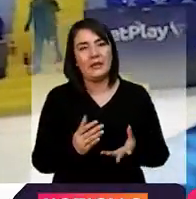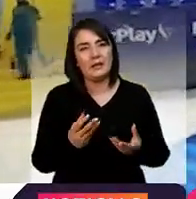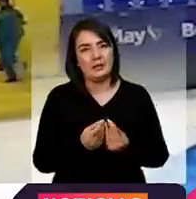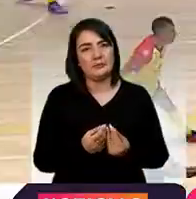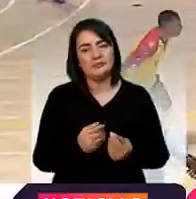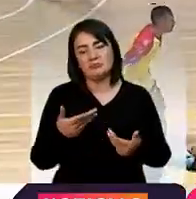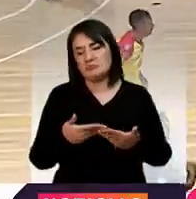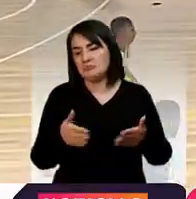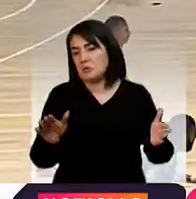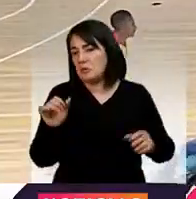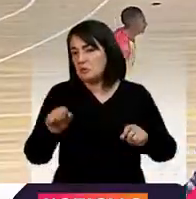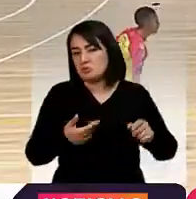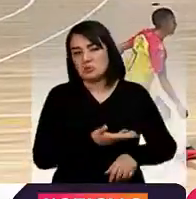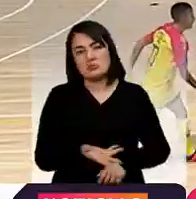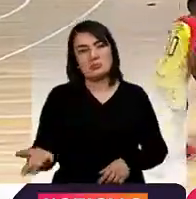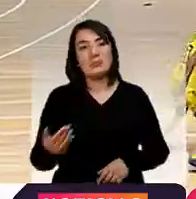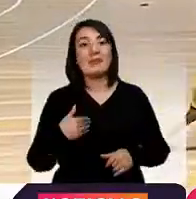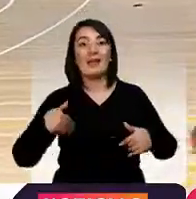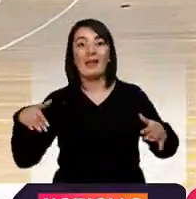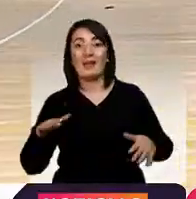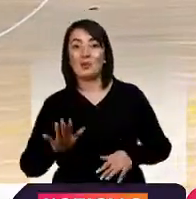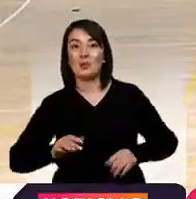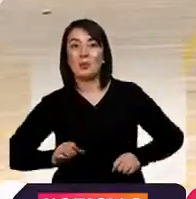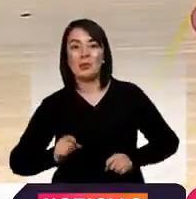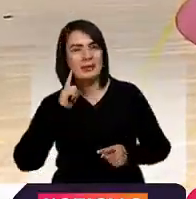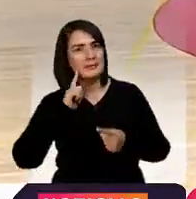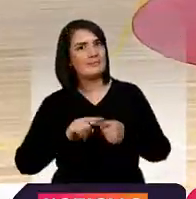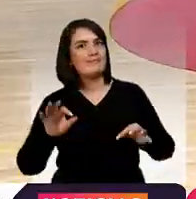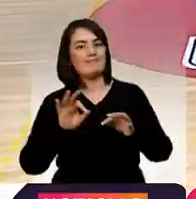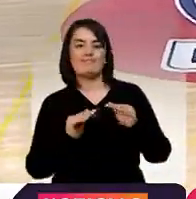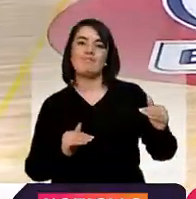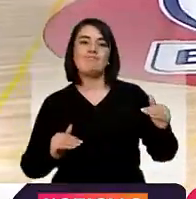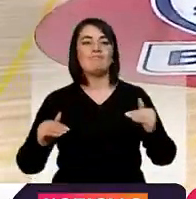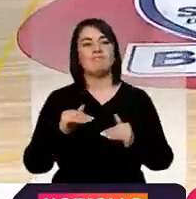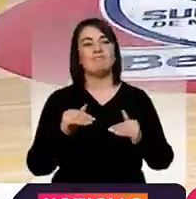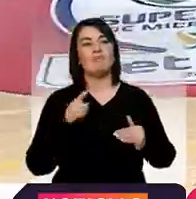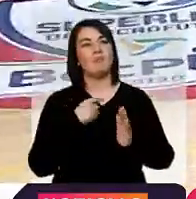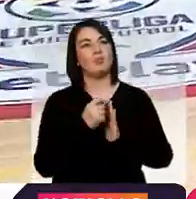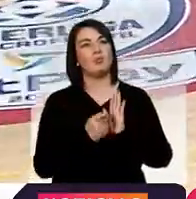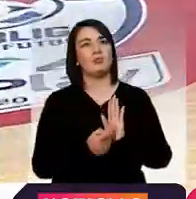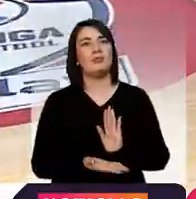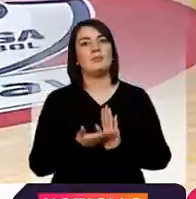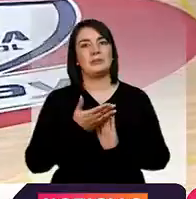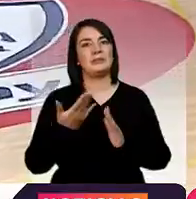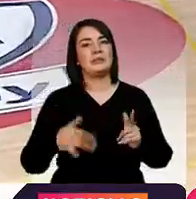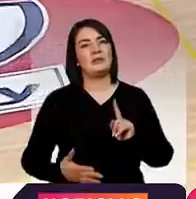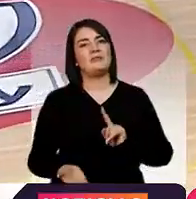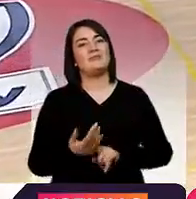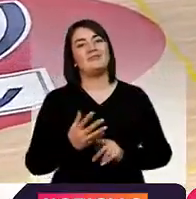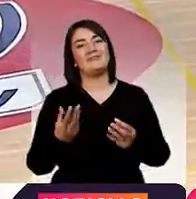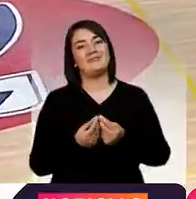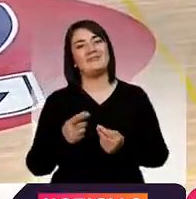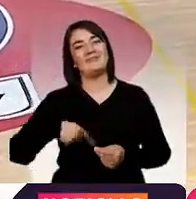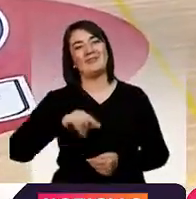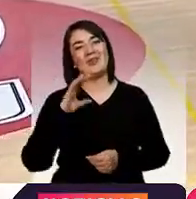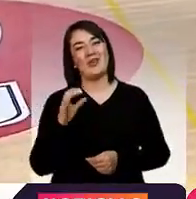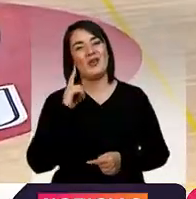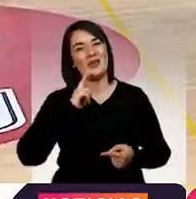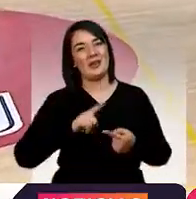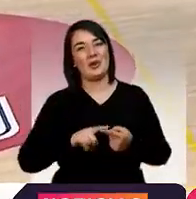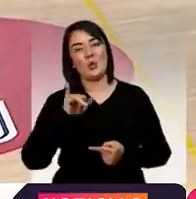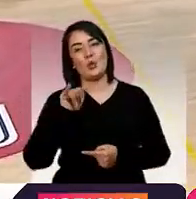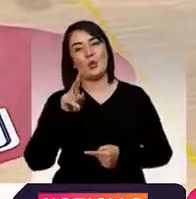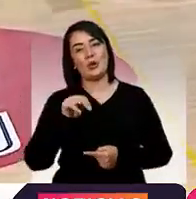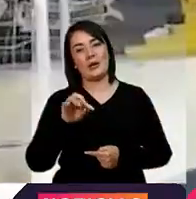abierto para todos. Ángeles de Bogotá necesitaba ganar para igualar a su rival en puntos y lo consiguió con el juvenil de la Selección Colombia, Julián